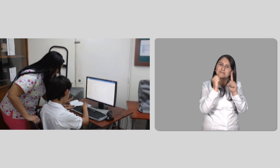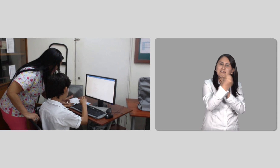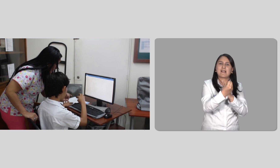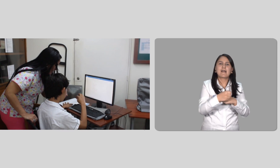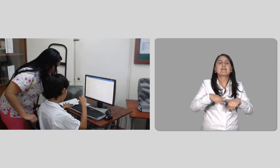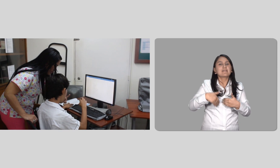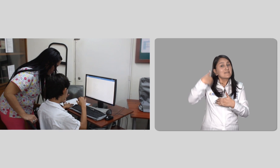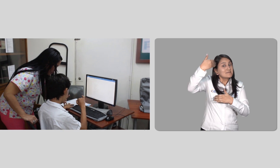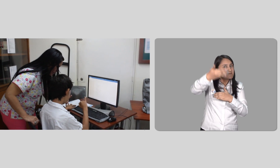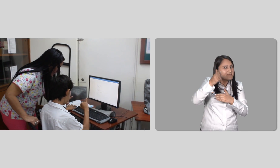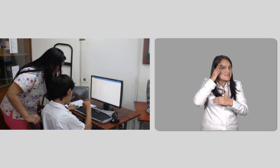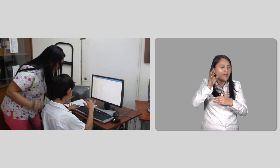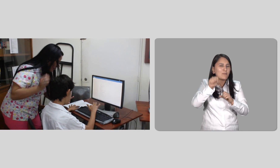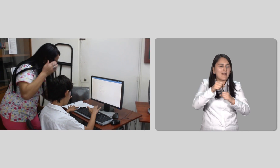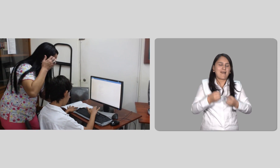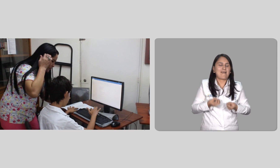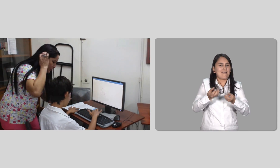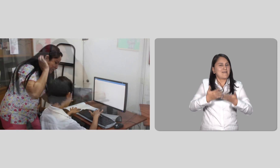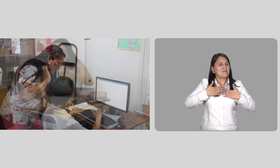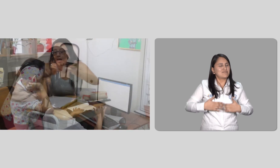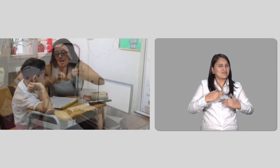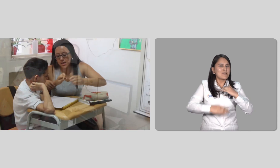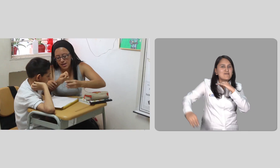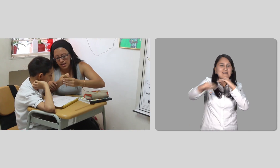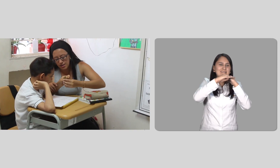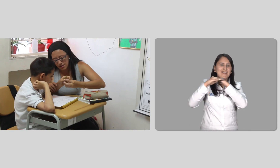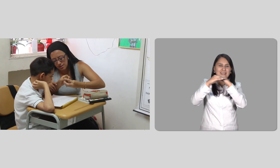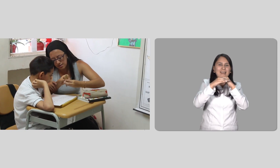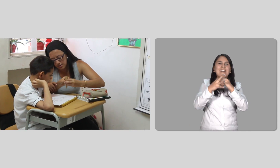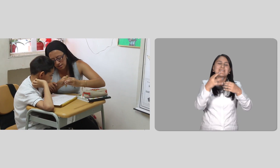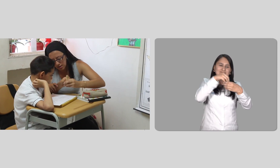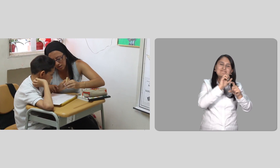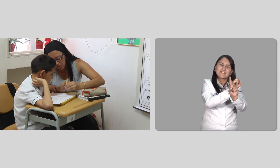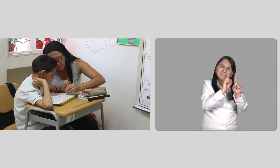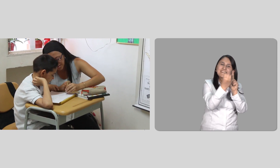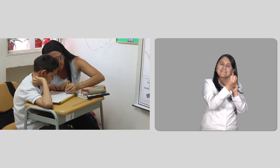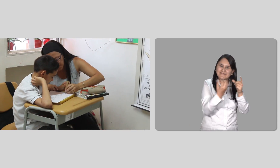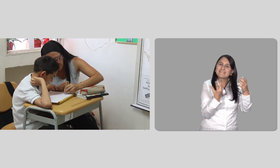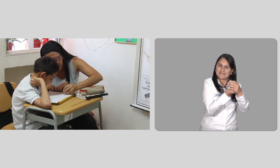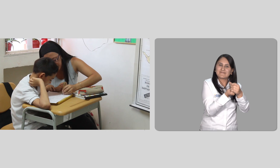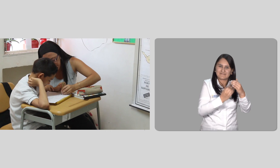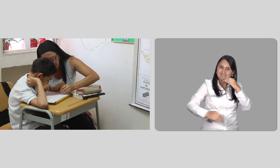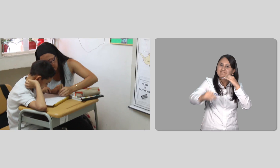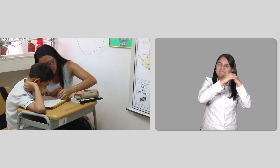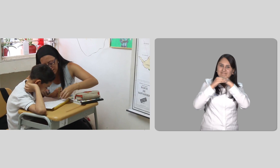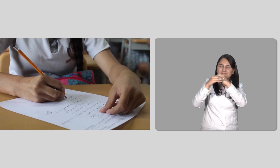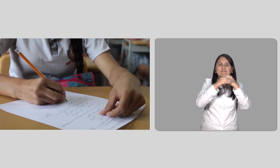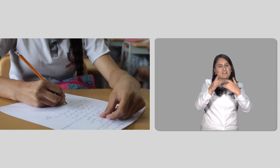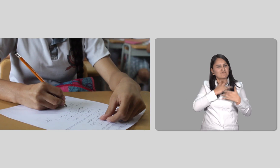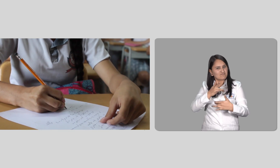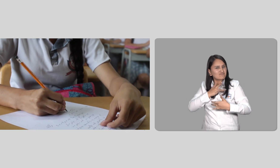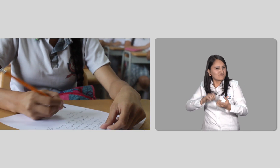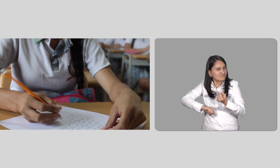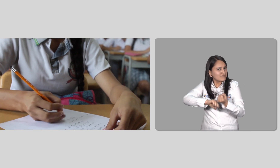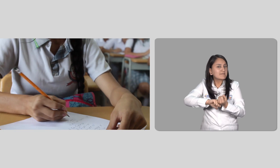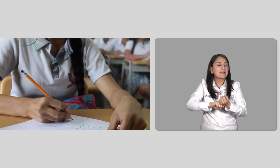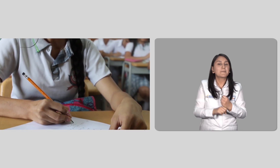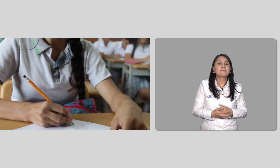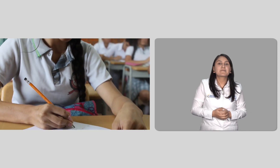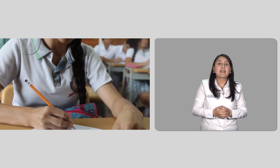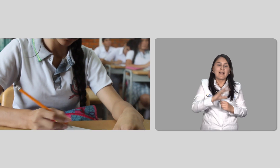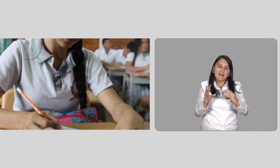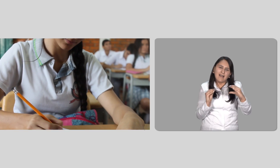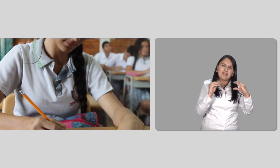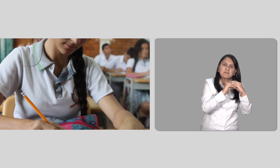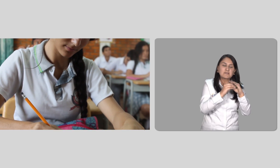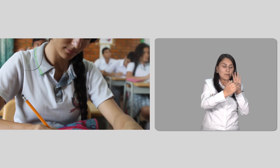social Para garantizar la igualdad Haciendo énfasis en el marco de una sociedad equitativa y solidaria Mediante la